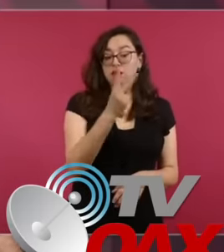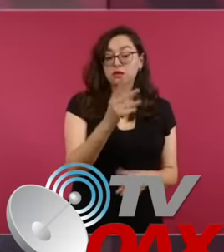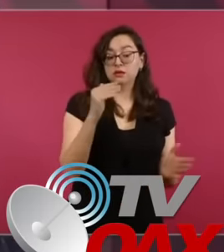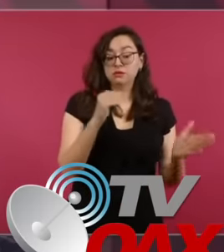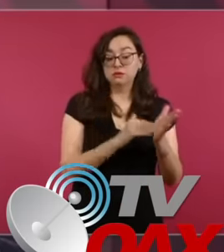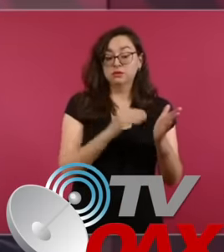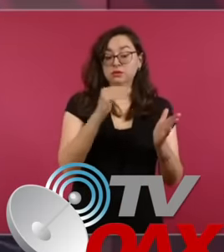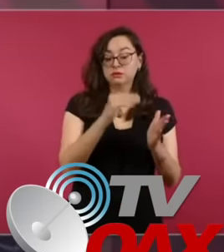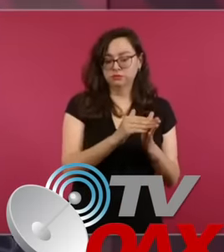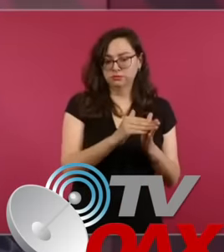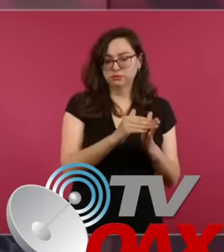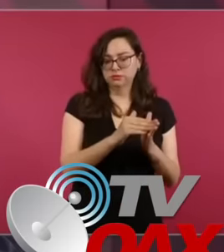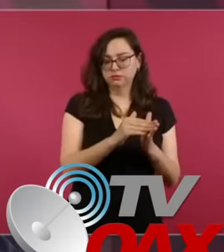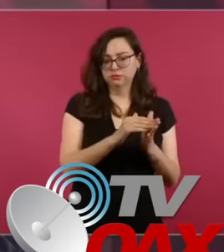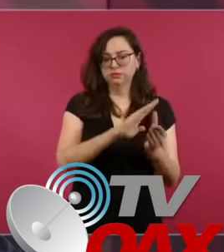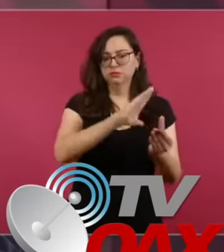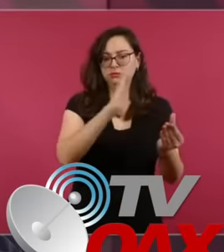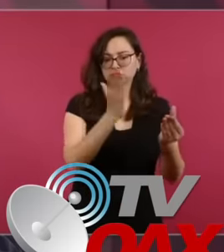otro